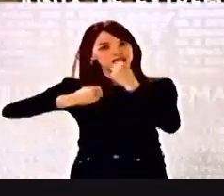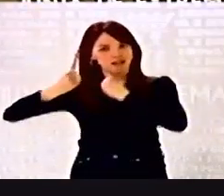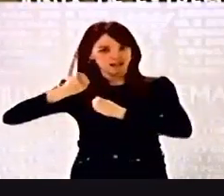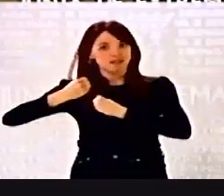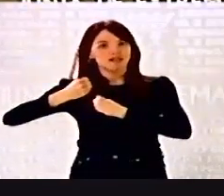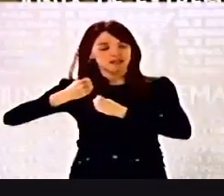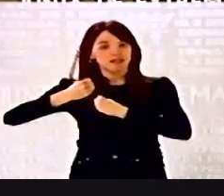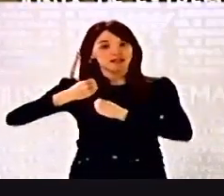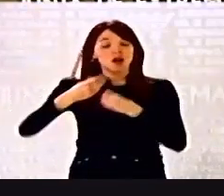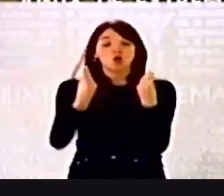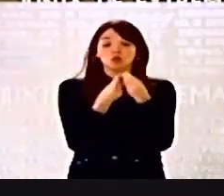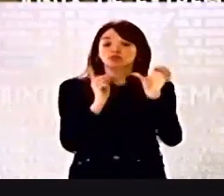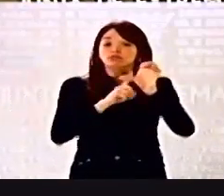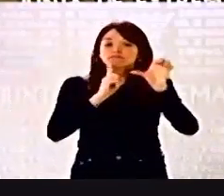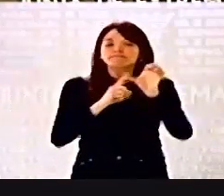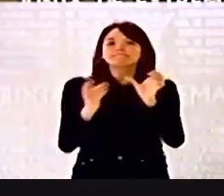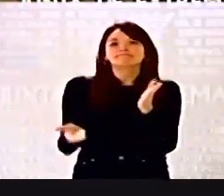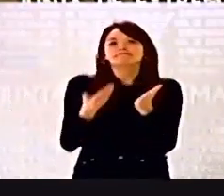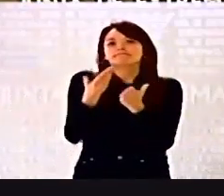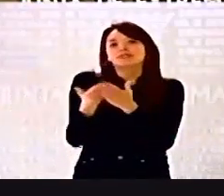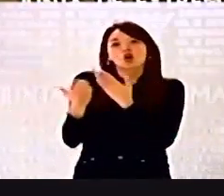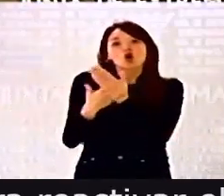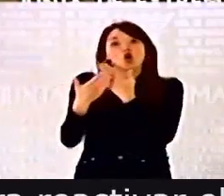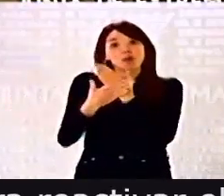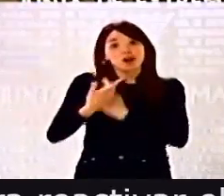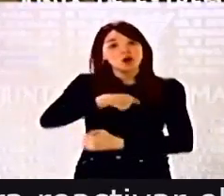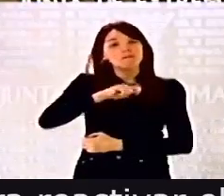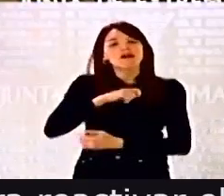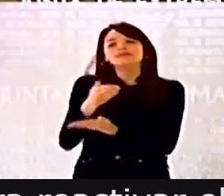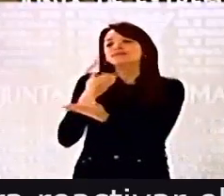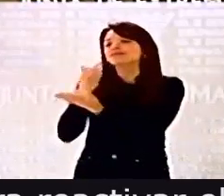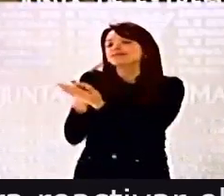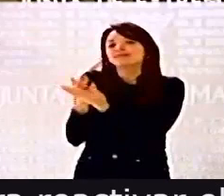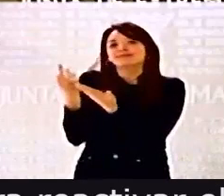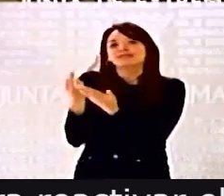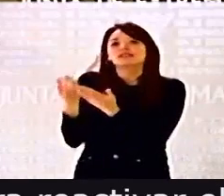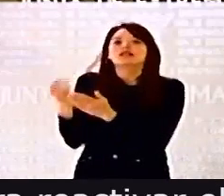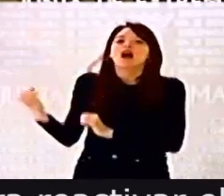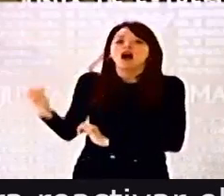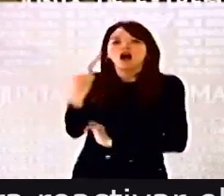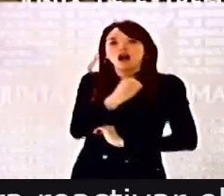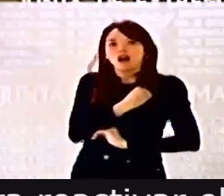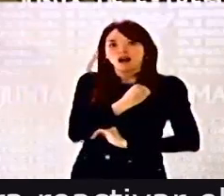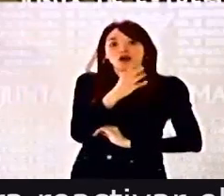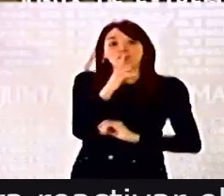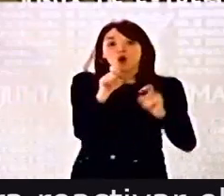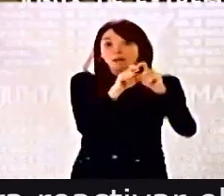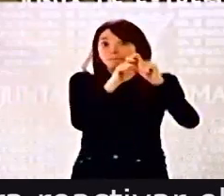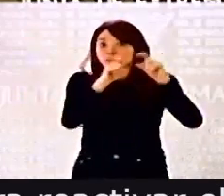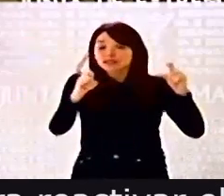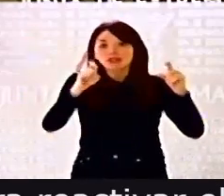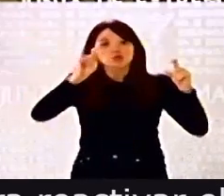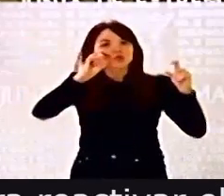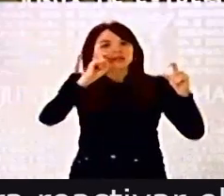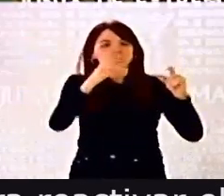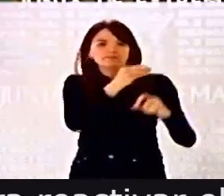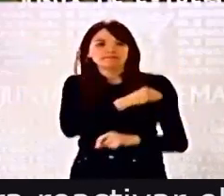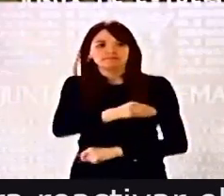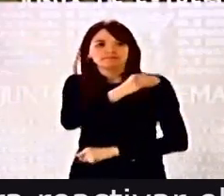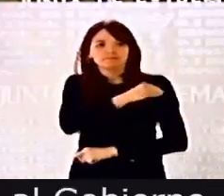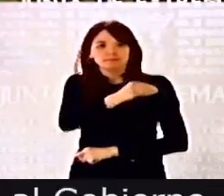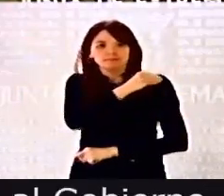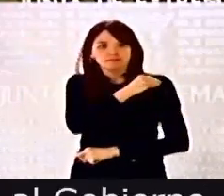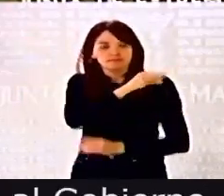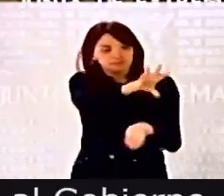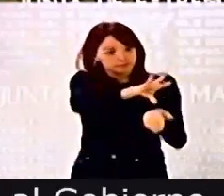turístico, la Junta de Extremadura ha solicitado al Gobierno central las medidas de apoyo que las empresas y autónomos del sector han demandado.